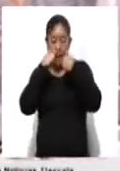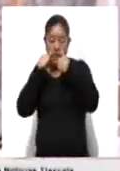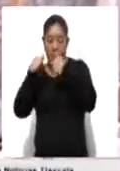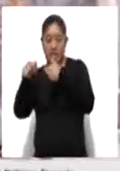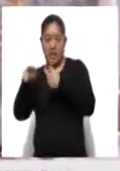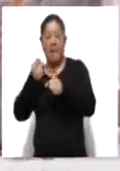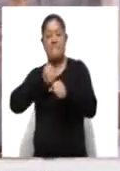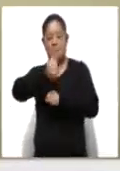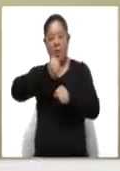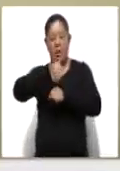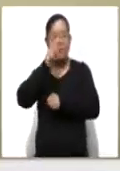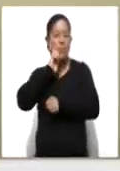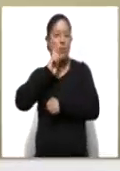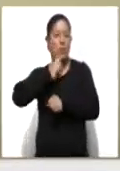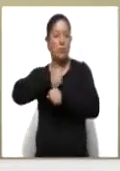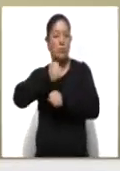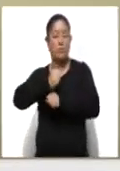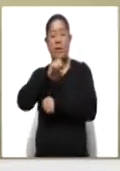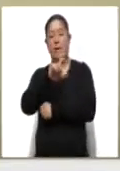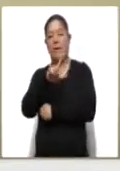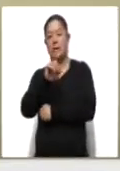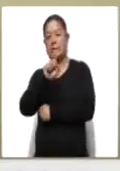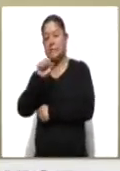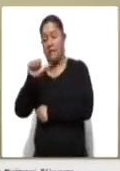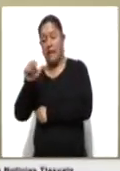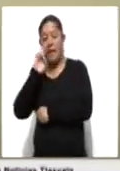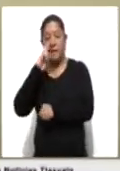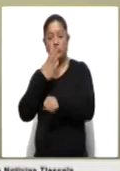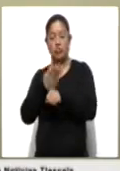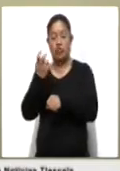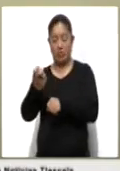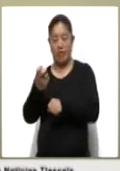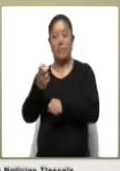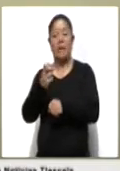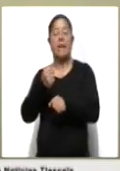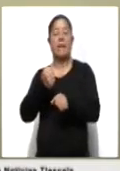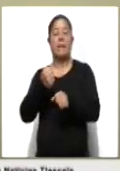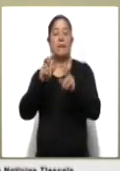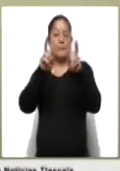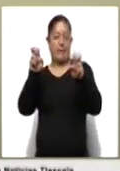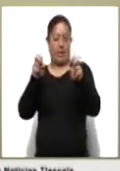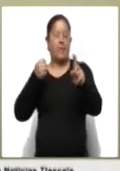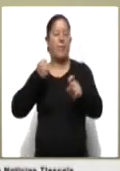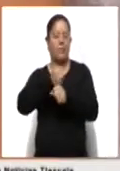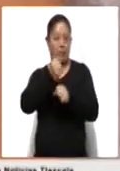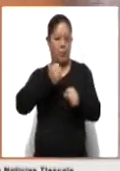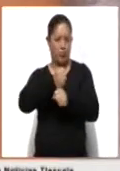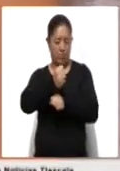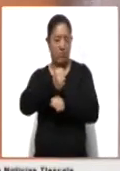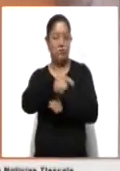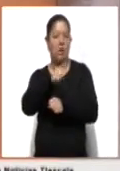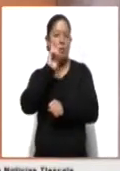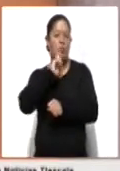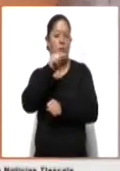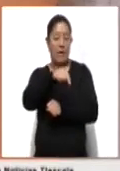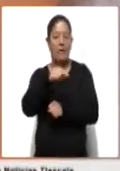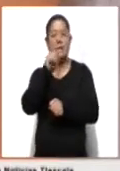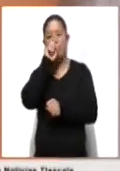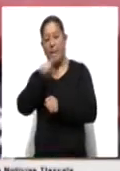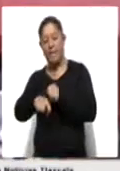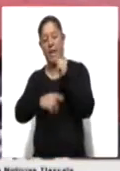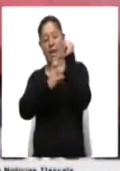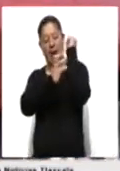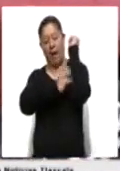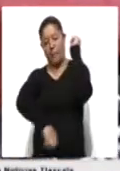violencia contra las mujeres. Elisa Colín, responsable de los programas de violencia de género y aborto seguro, explicó que a través de estos